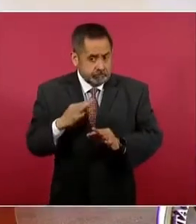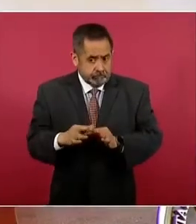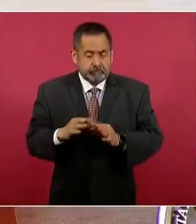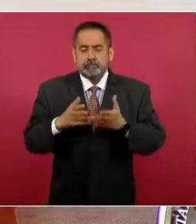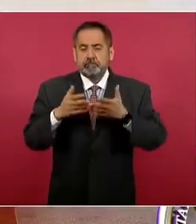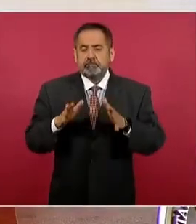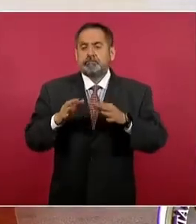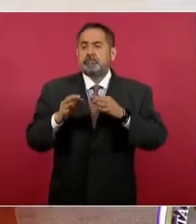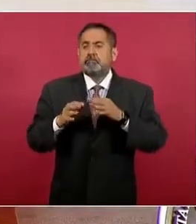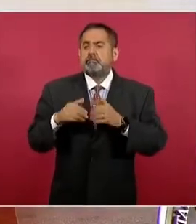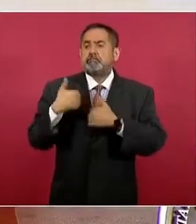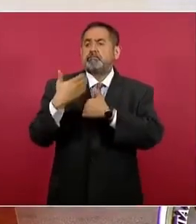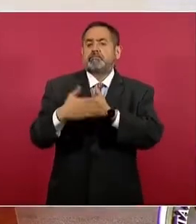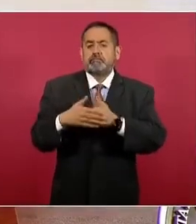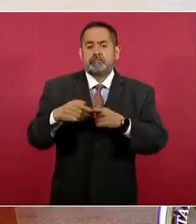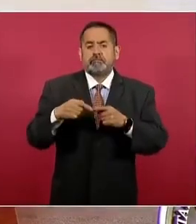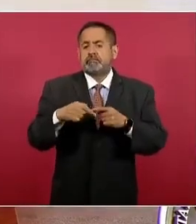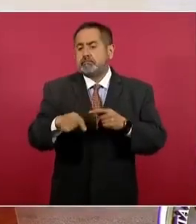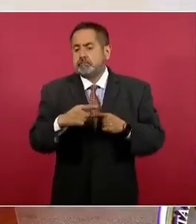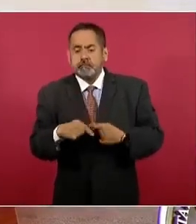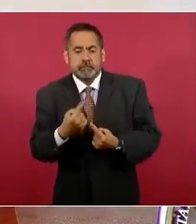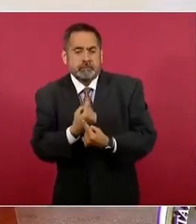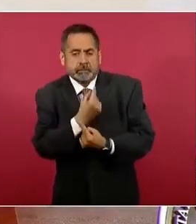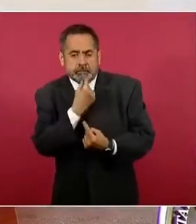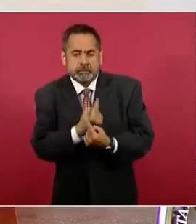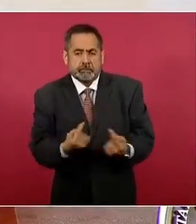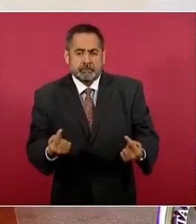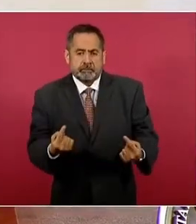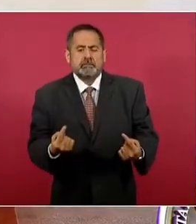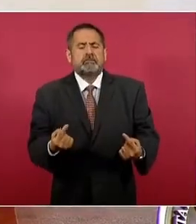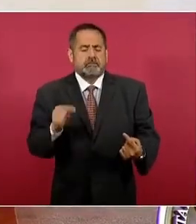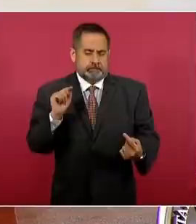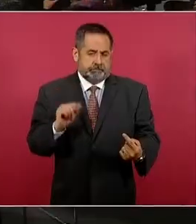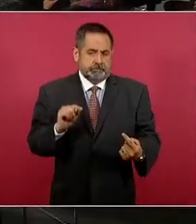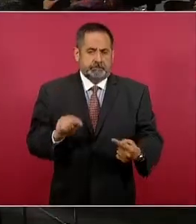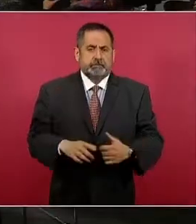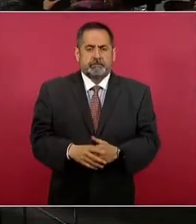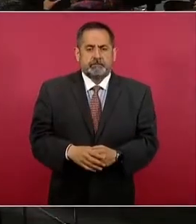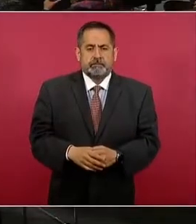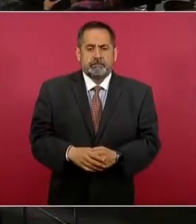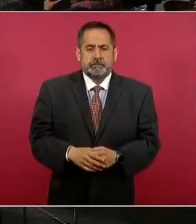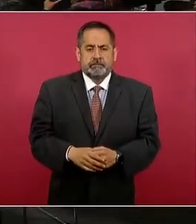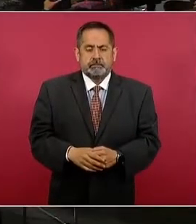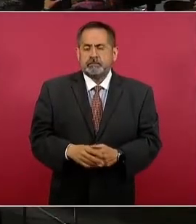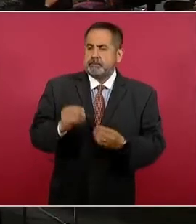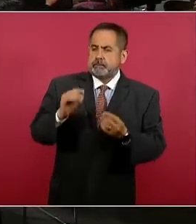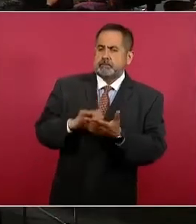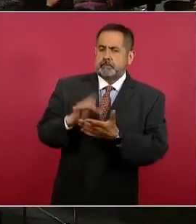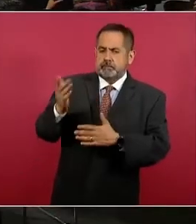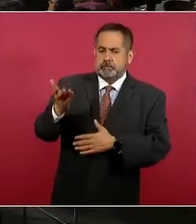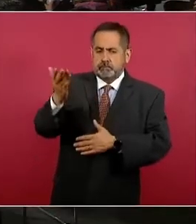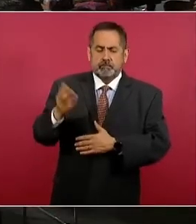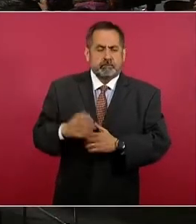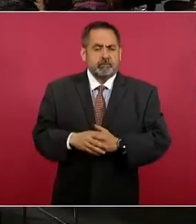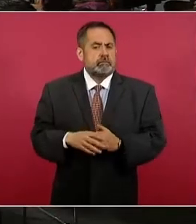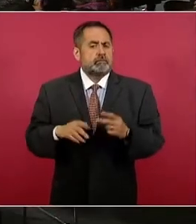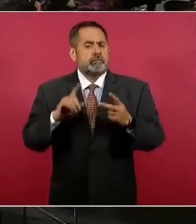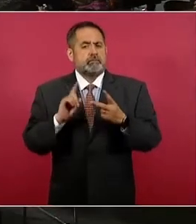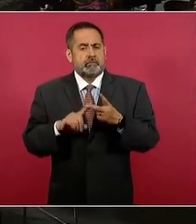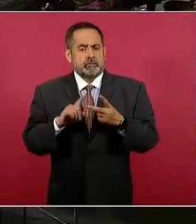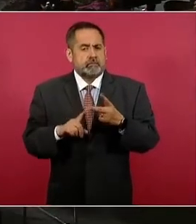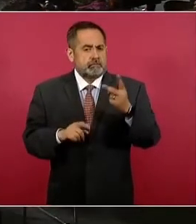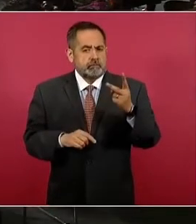abrimos campaña va a ser con los niños. Perfecto. Presidente, muchas gracias. En una segunda